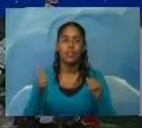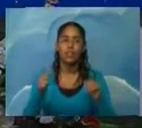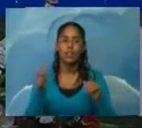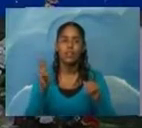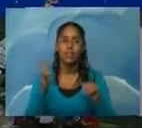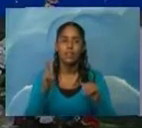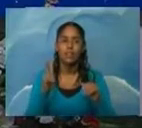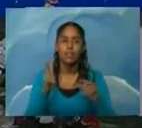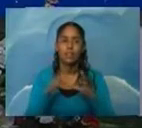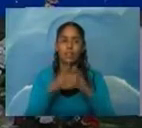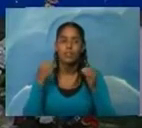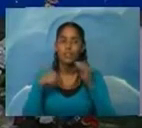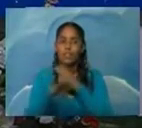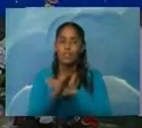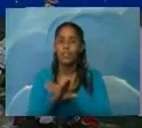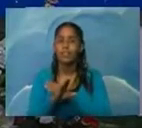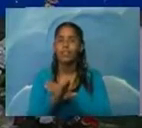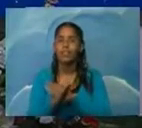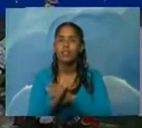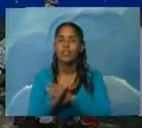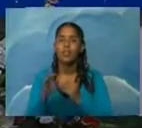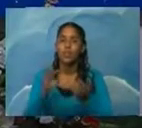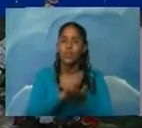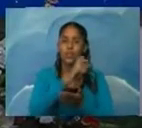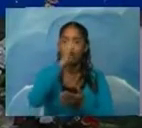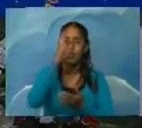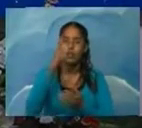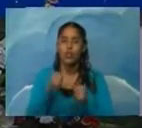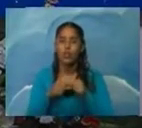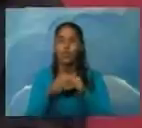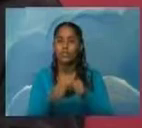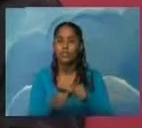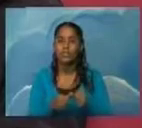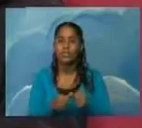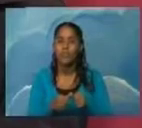quedan seguimos 8. Seguimos adelante. Quedan 8 minuticos. Gloria vamos, a Dios. Bueno, continuamos.